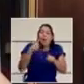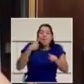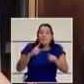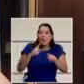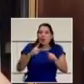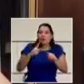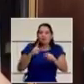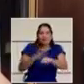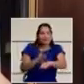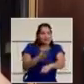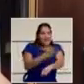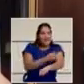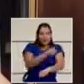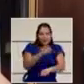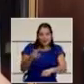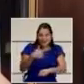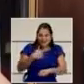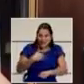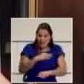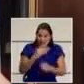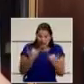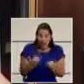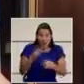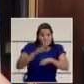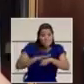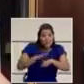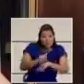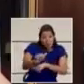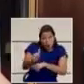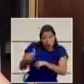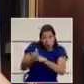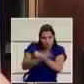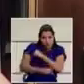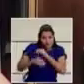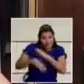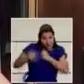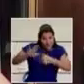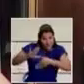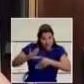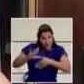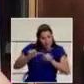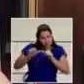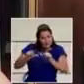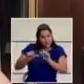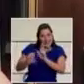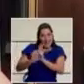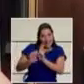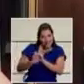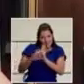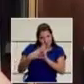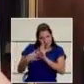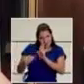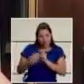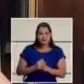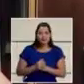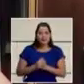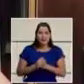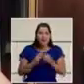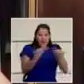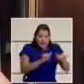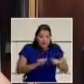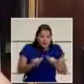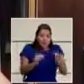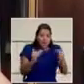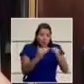que habéis dado y que ocasionará que otros países del continente lo sigan. La igualdad entre seres